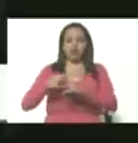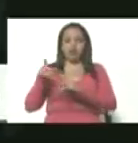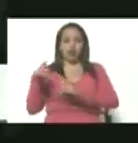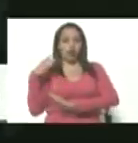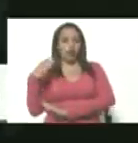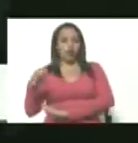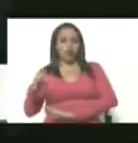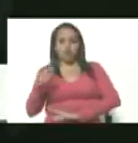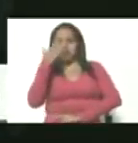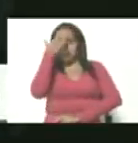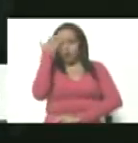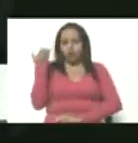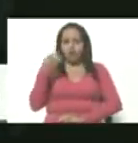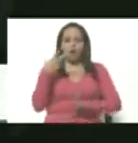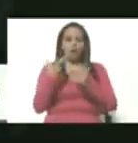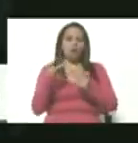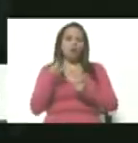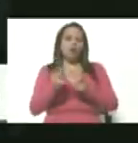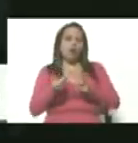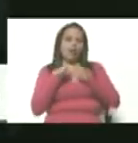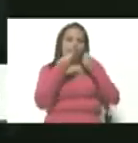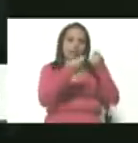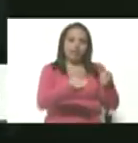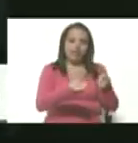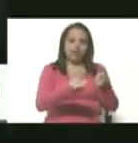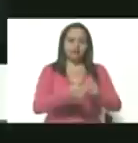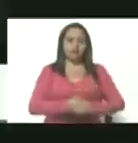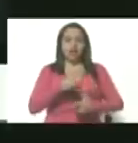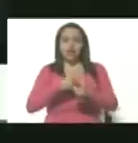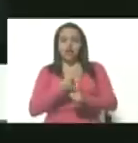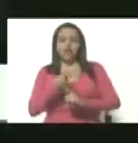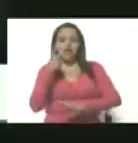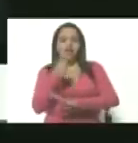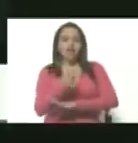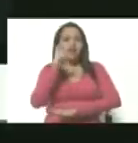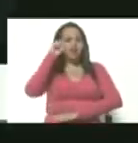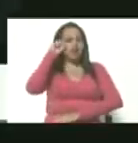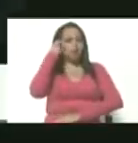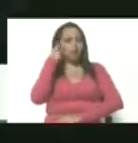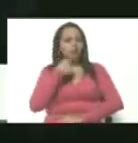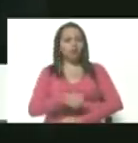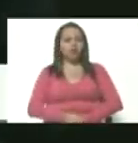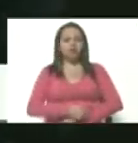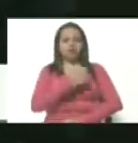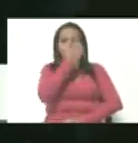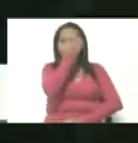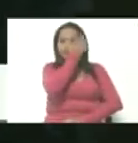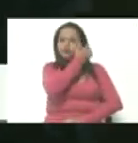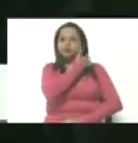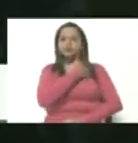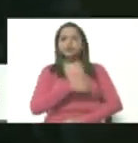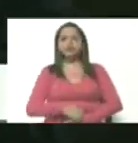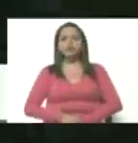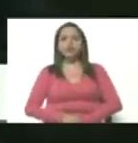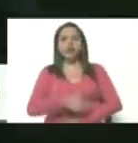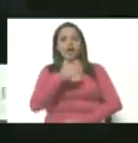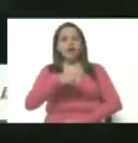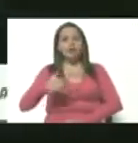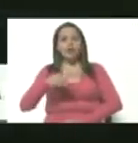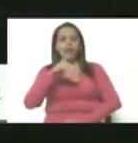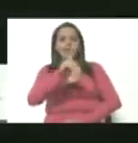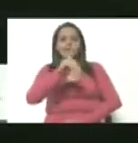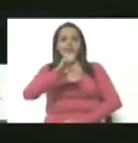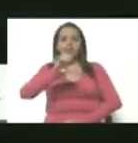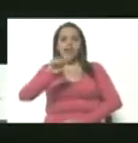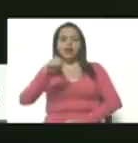¿Eh? Entonces hay que recordar a los agentes de la DEA que vinieron para